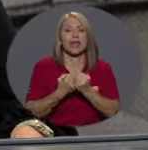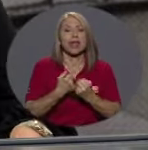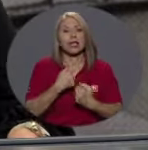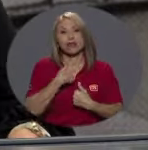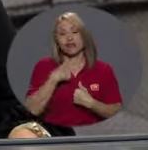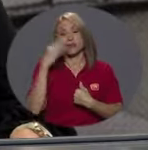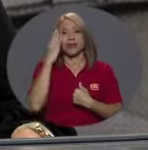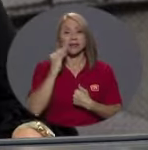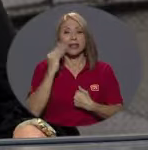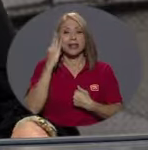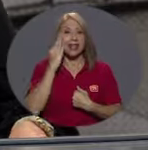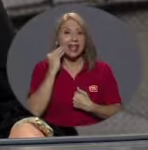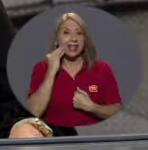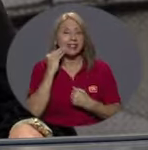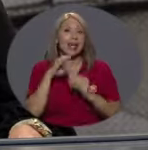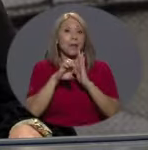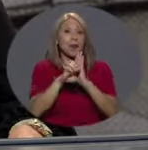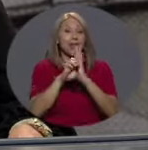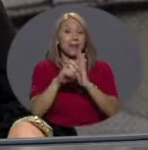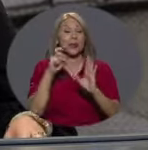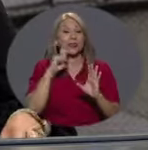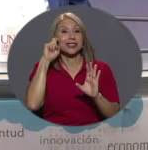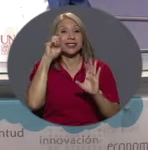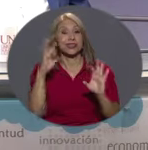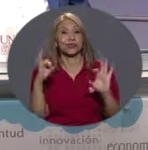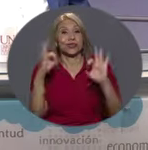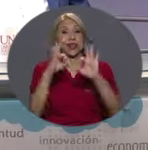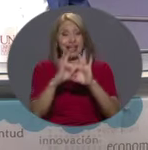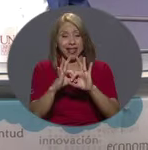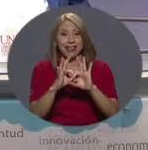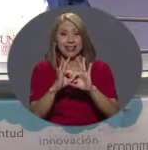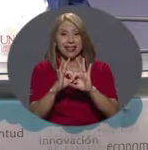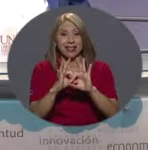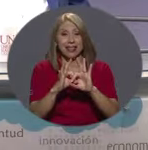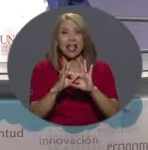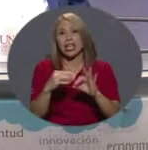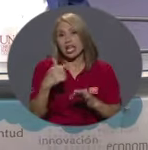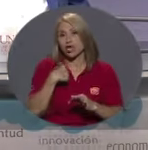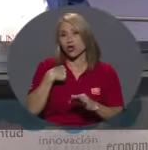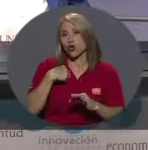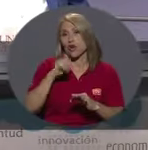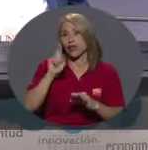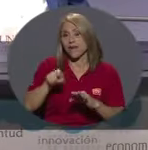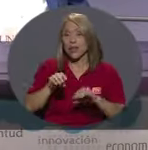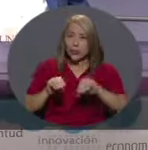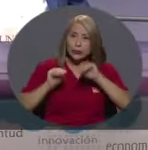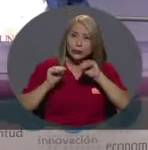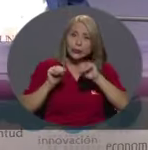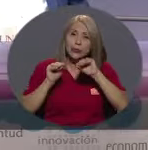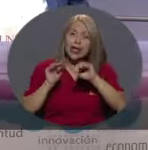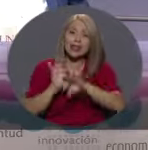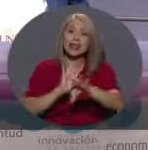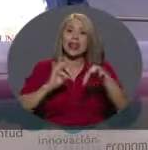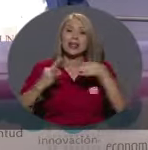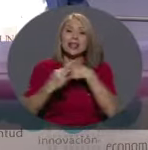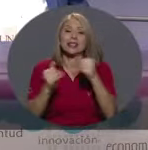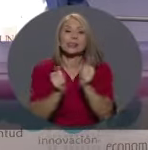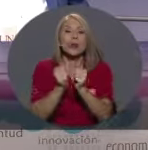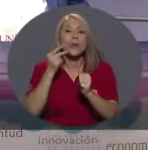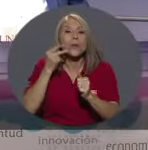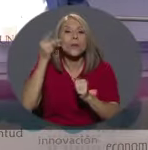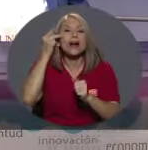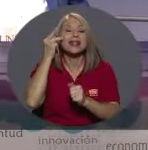experiencia que tengo, por ejemplo, en el tema sexualidad, que me ha tocado hacer talleres con papás de 70 años,